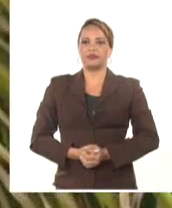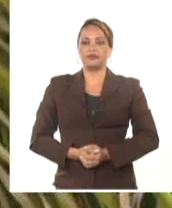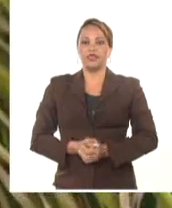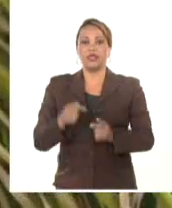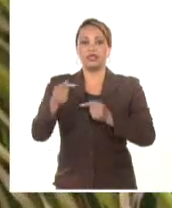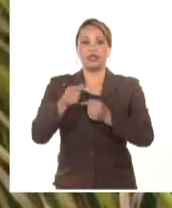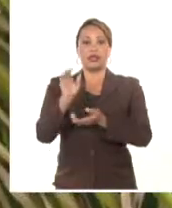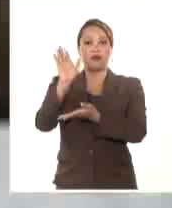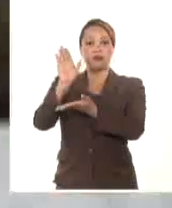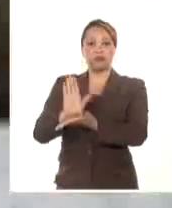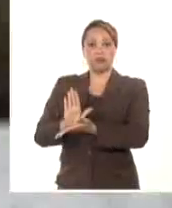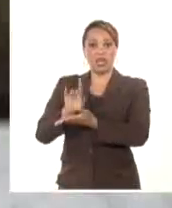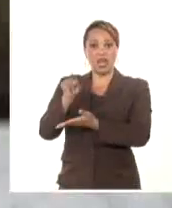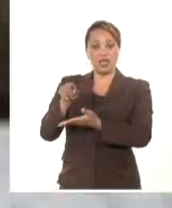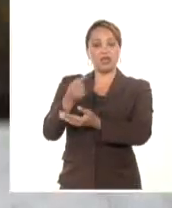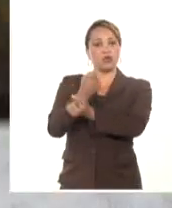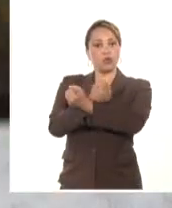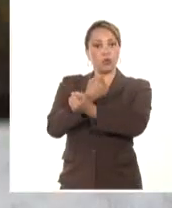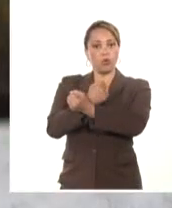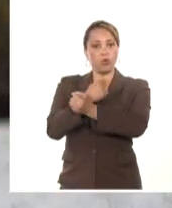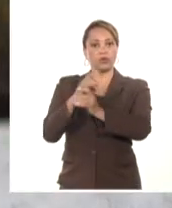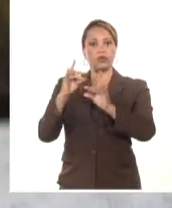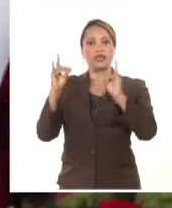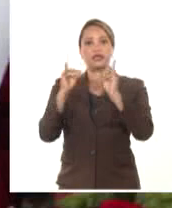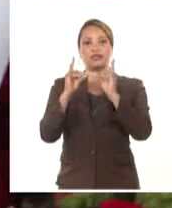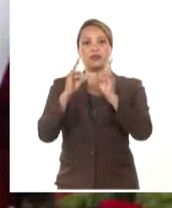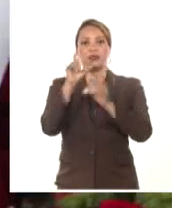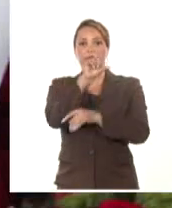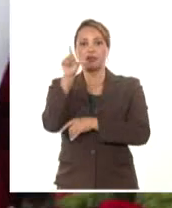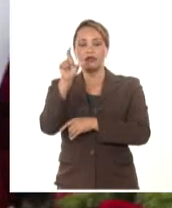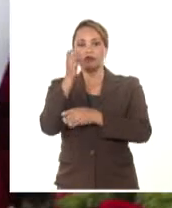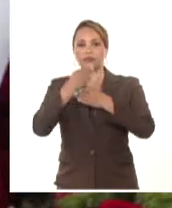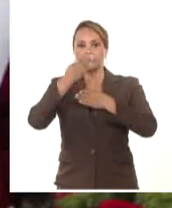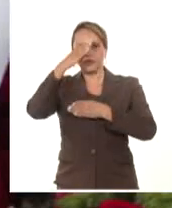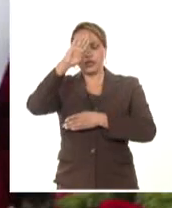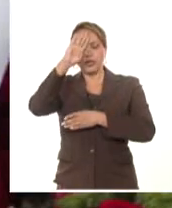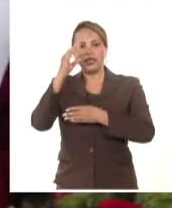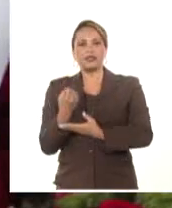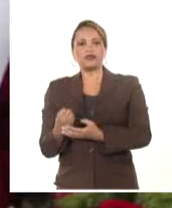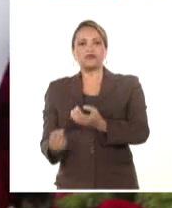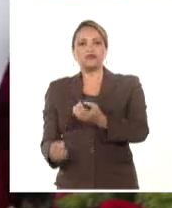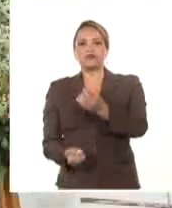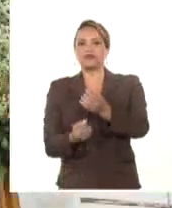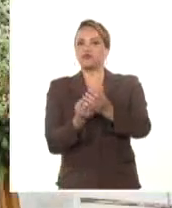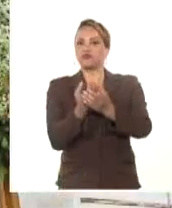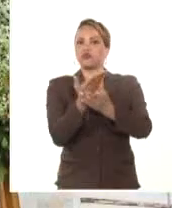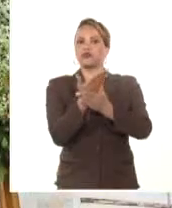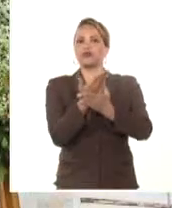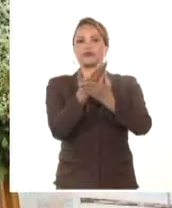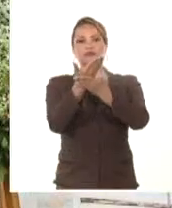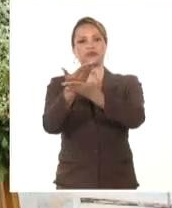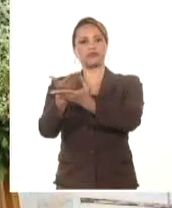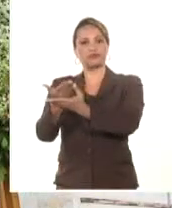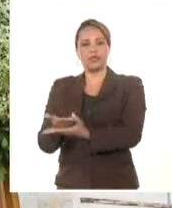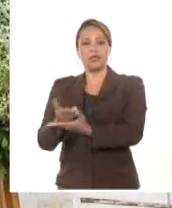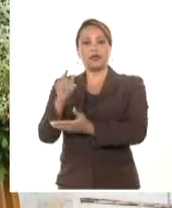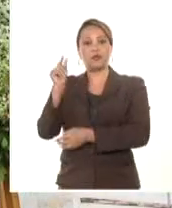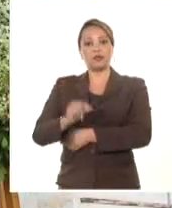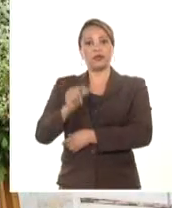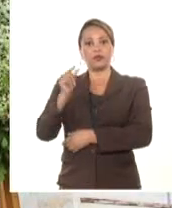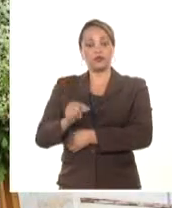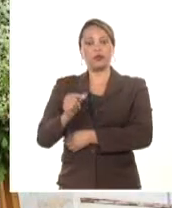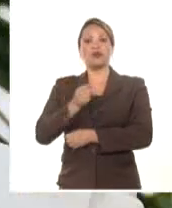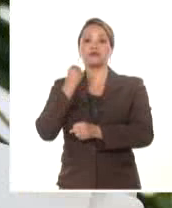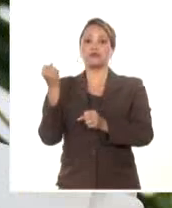restos en el Cementerio Patrimonial Santa Ifigenia de Santiago de Cuba, se depositó una ofrenda floral a quien por sus virtudes el